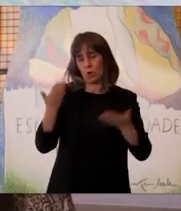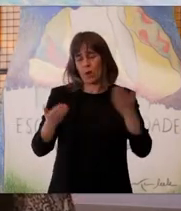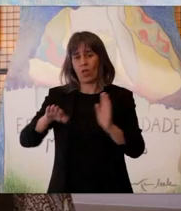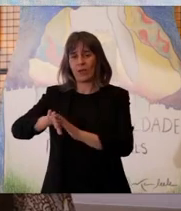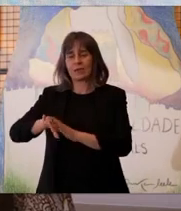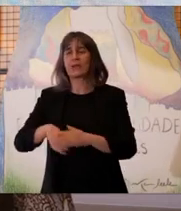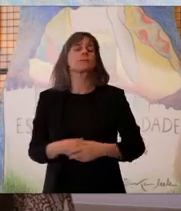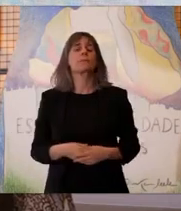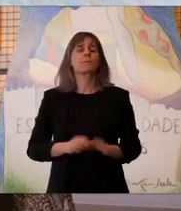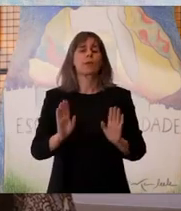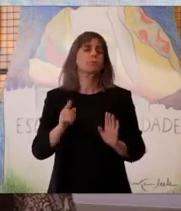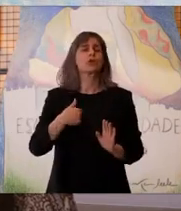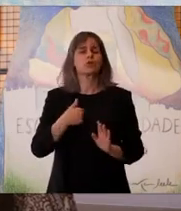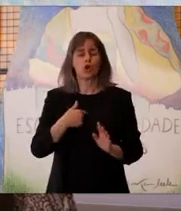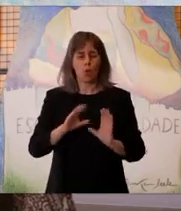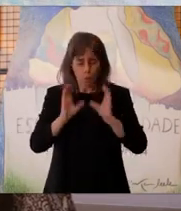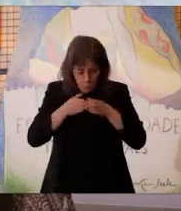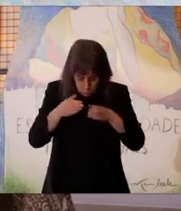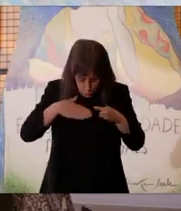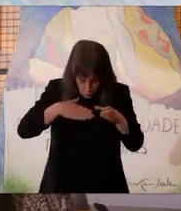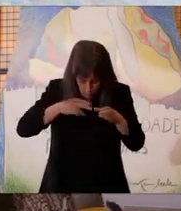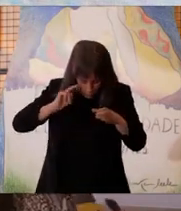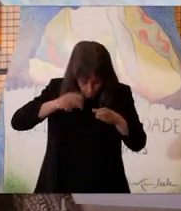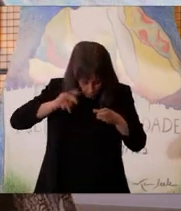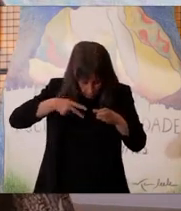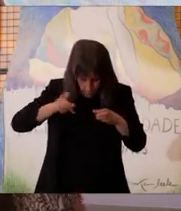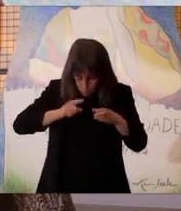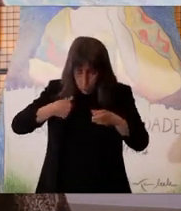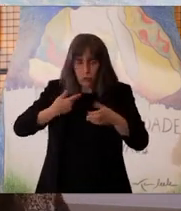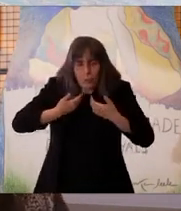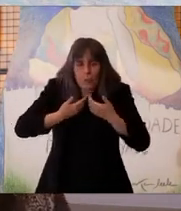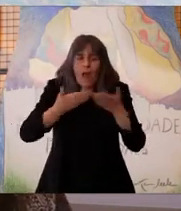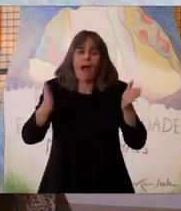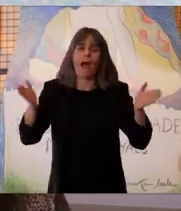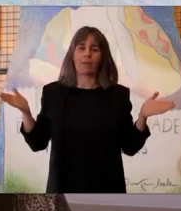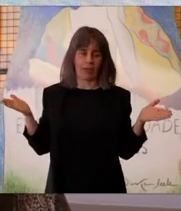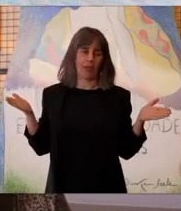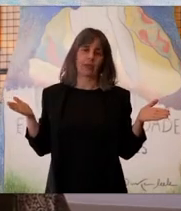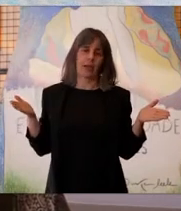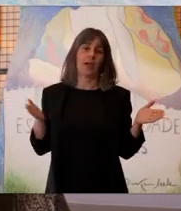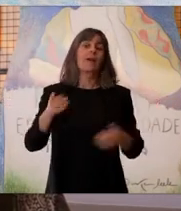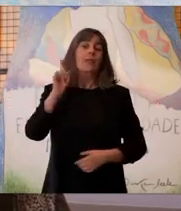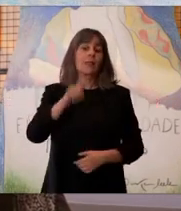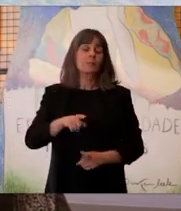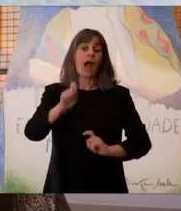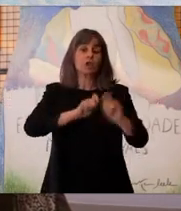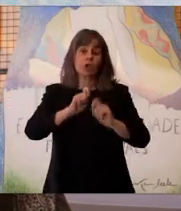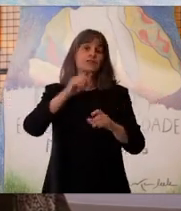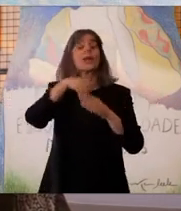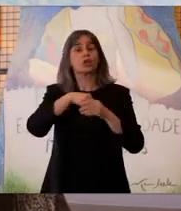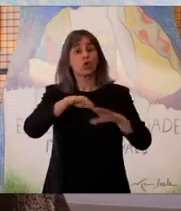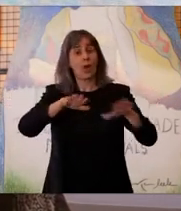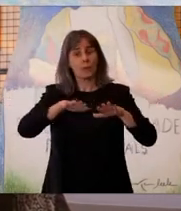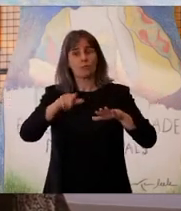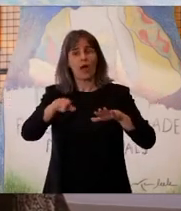yo me echo más abierta de alguna manera No mi convivencia también es cierto que en las asociaciones o en el activismo conoces más